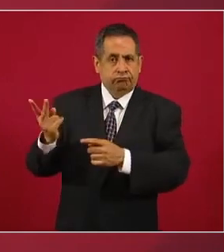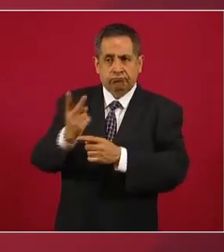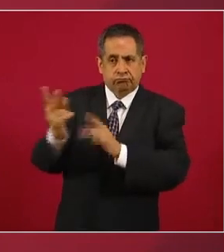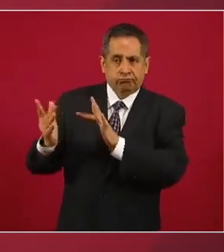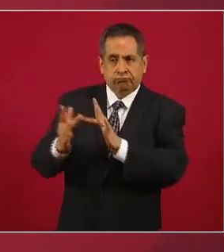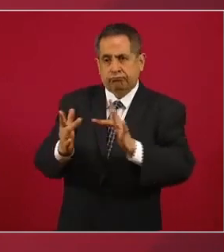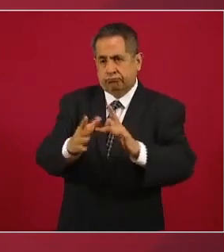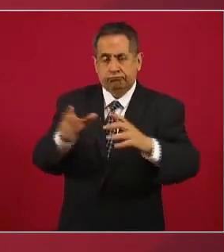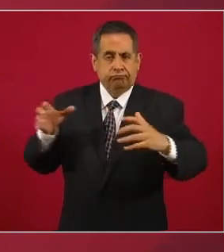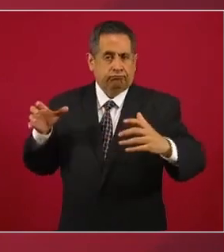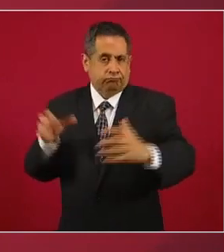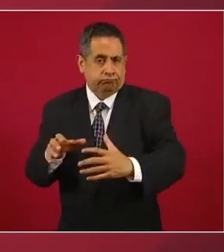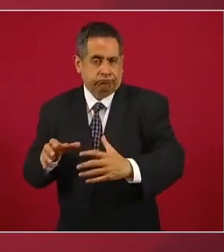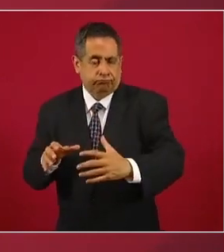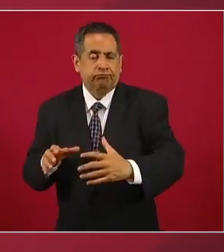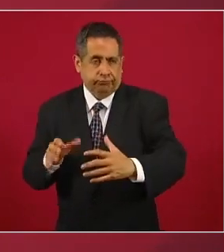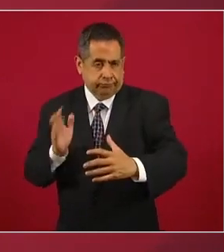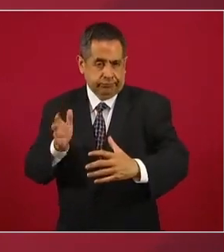los grupos